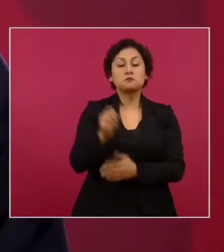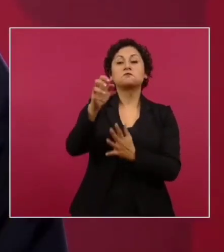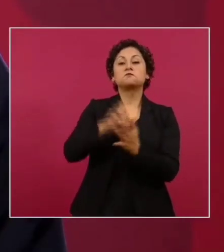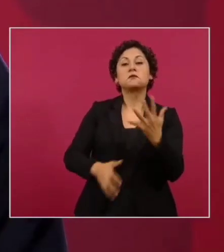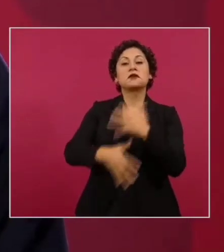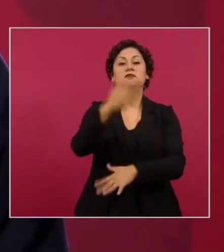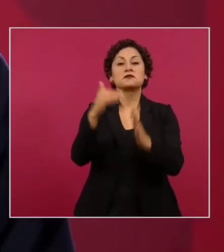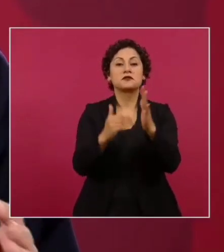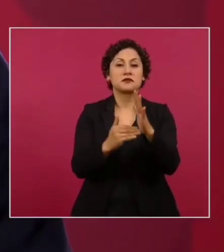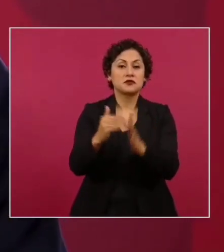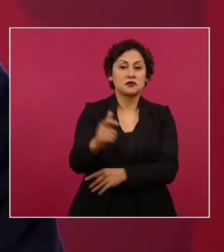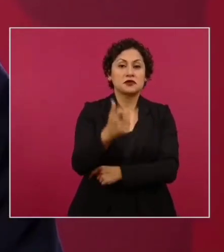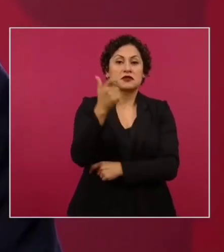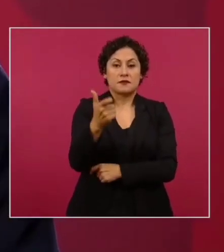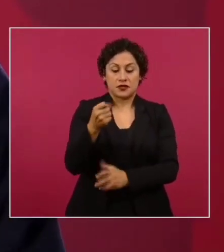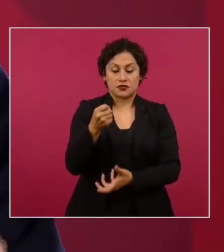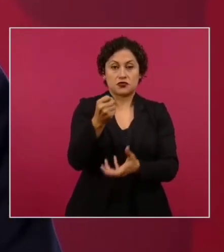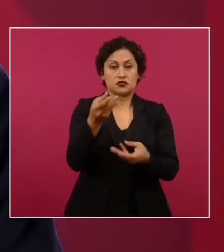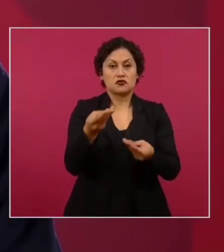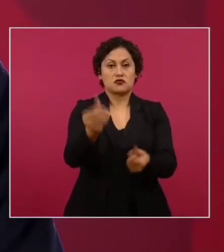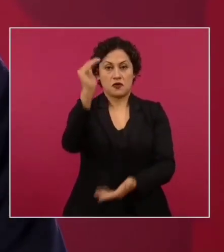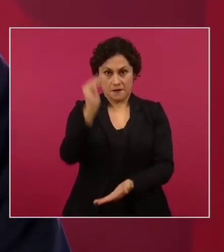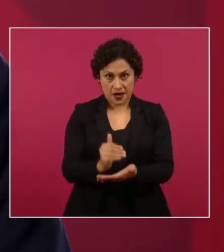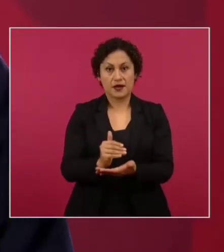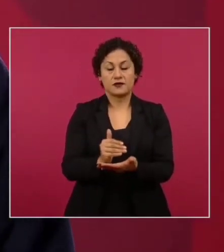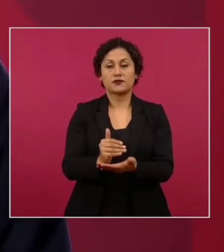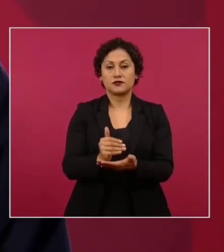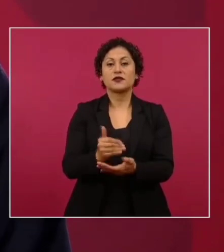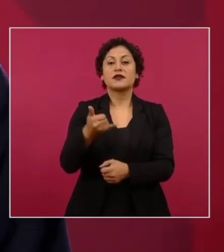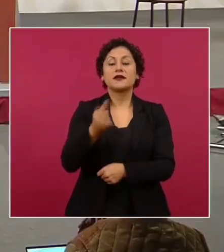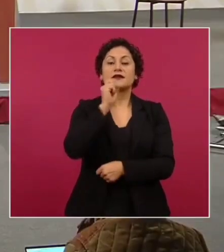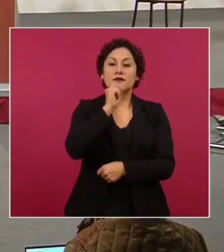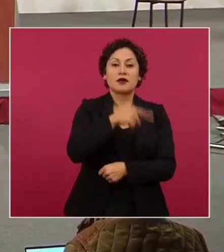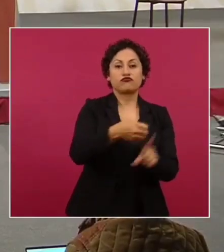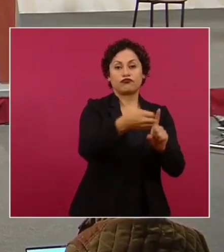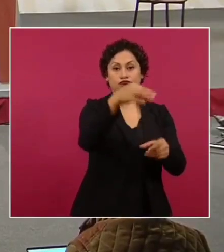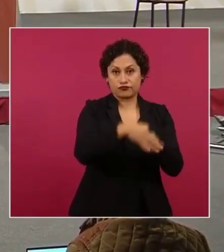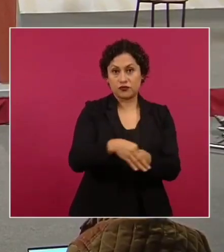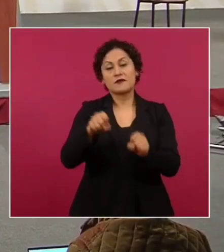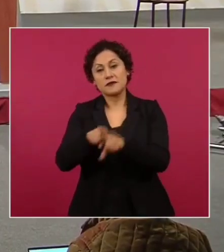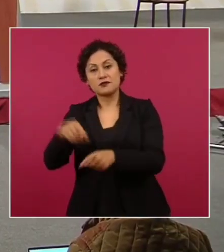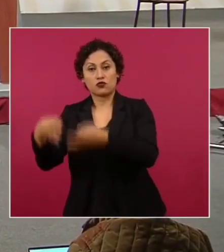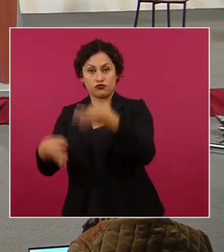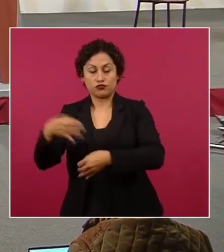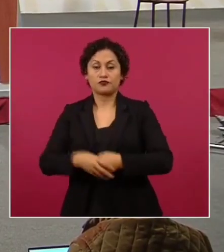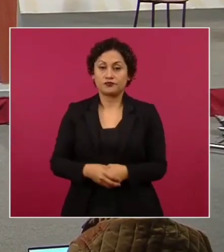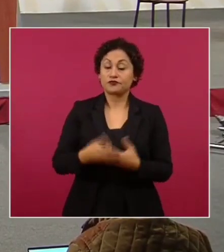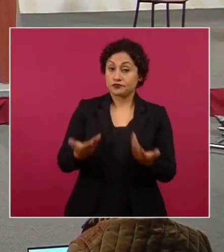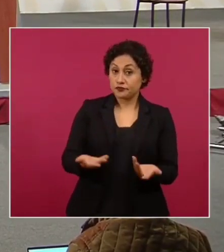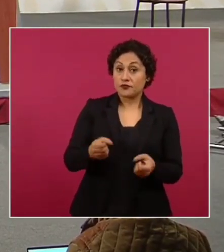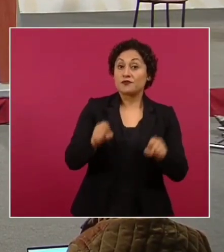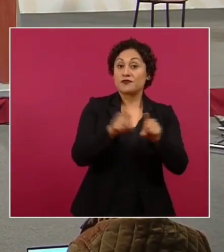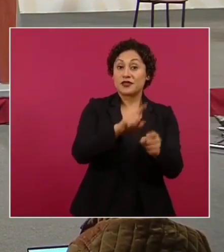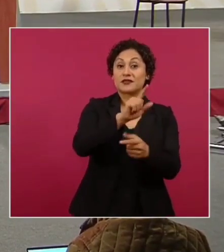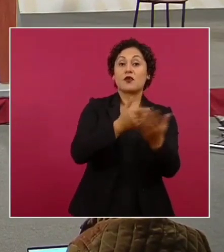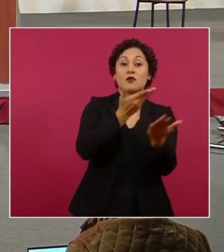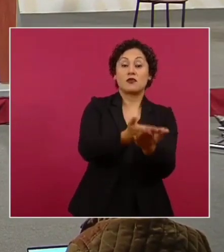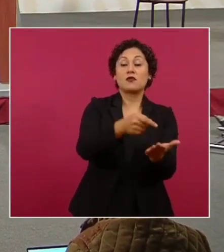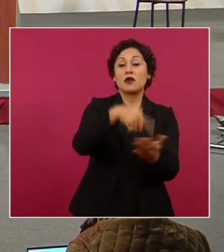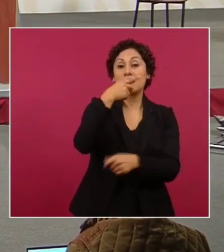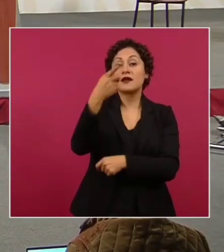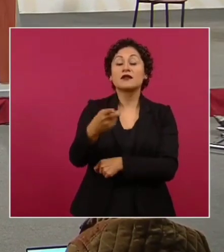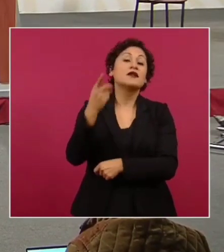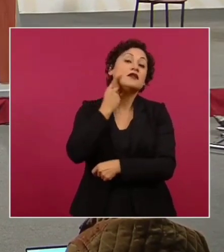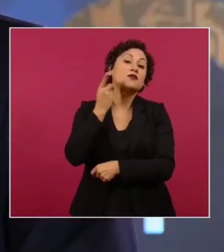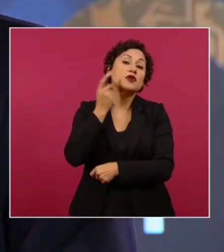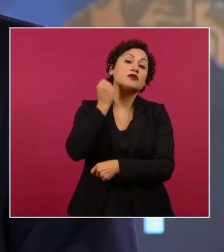tanto del Instituto Electoral como del Tribunal Electoral y en la organización de las elecciones. Contenía la reducción o proponía la reducción de los legisladores,